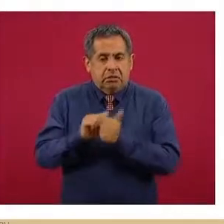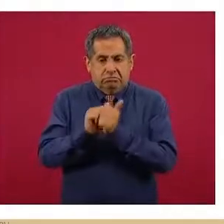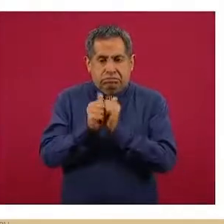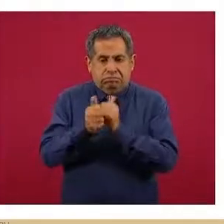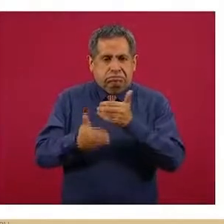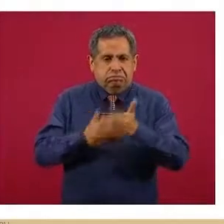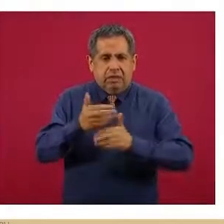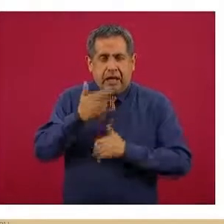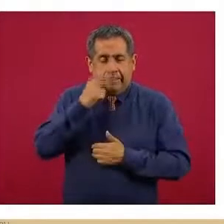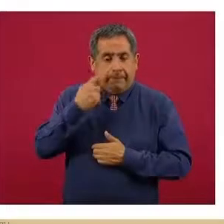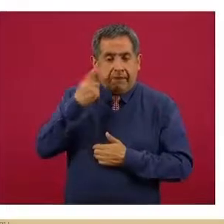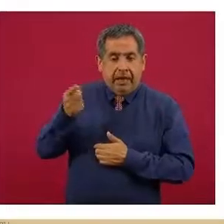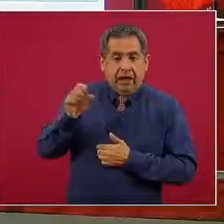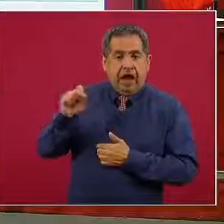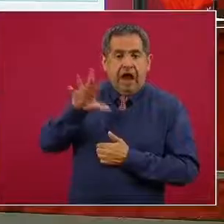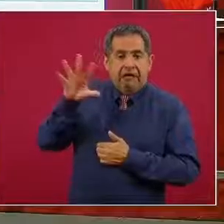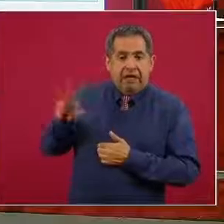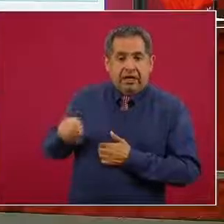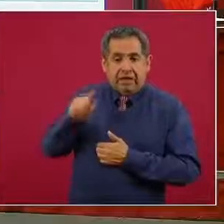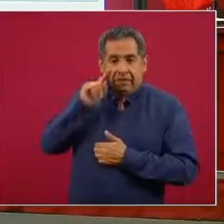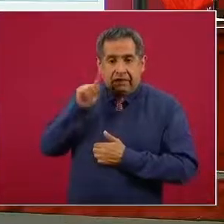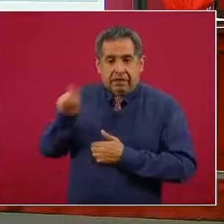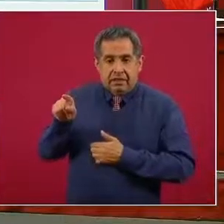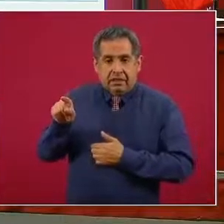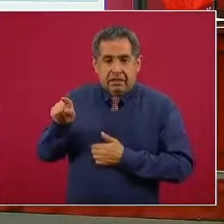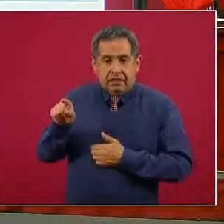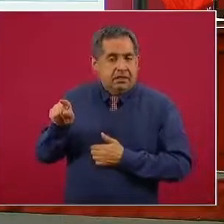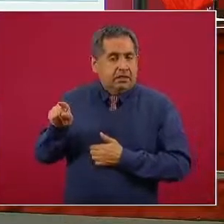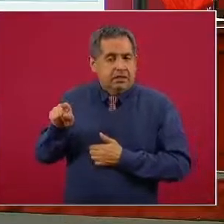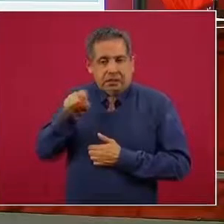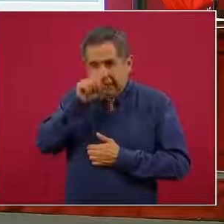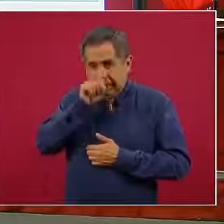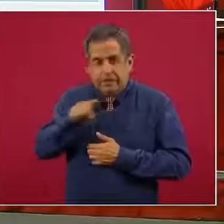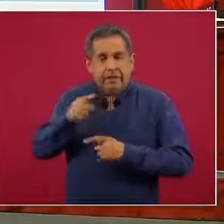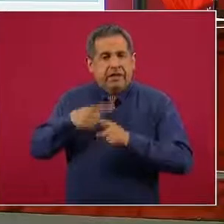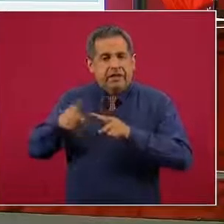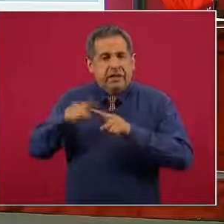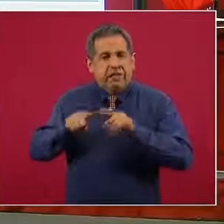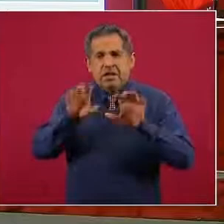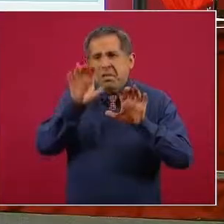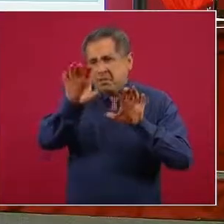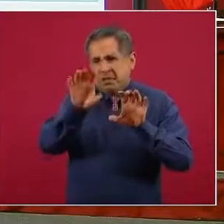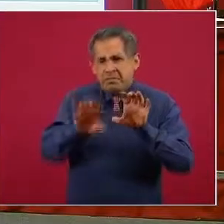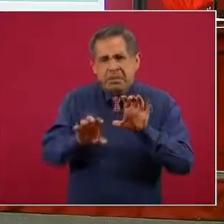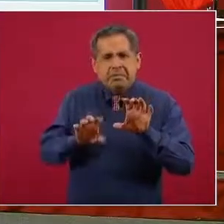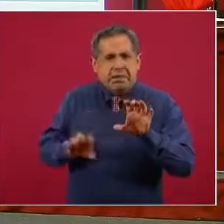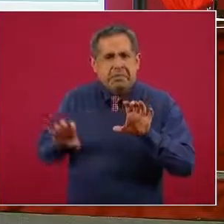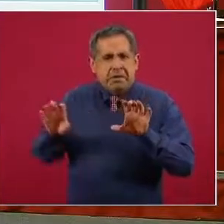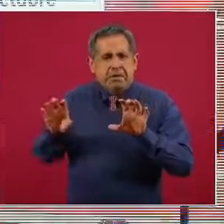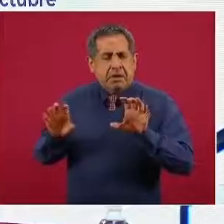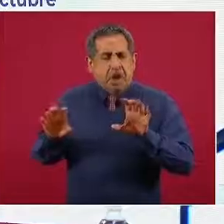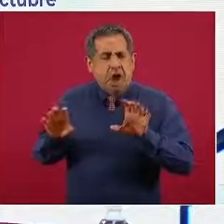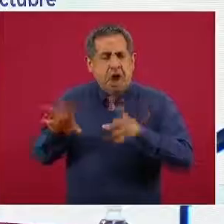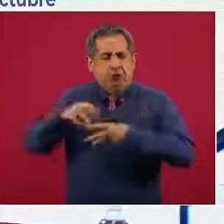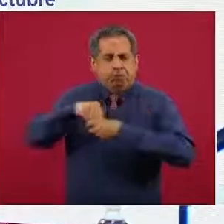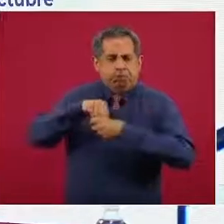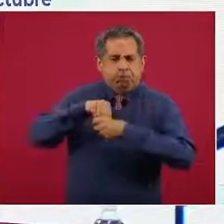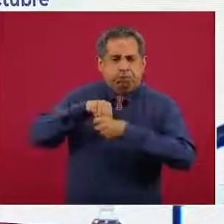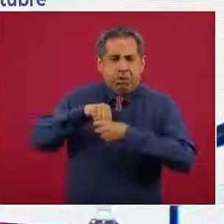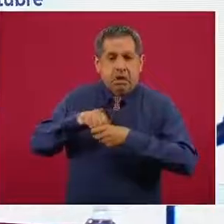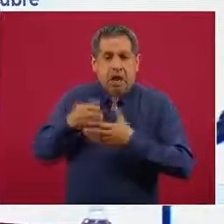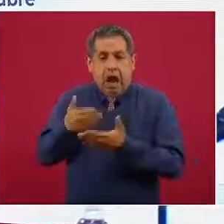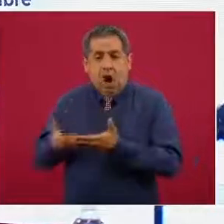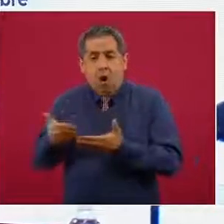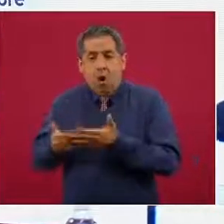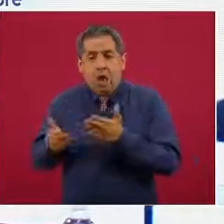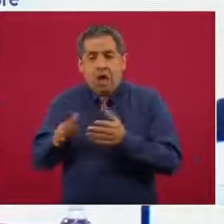Vean ustedes la región africana, sigamos una sola región. África tenía varias zonas con conglomerados de casos, hoy